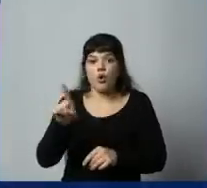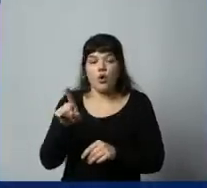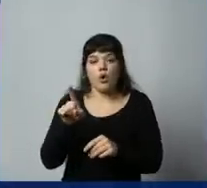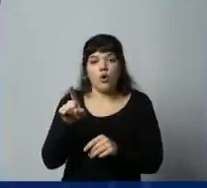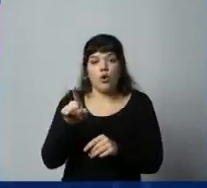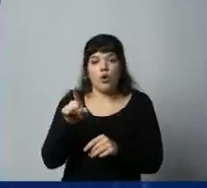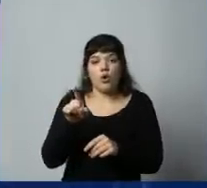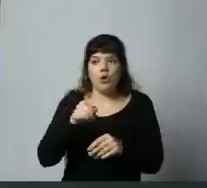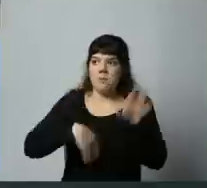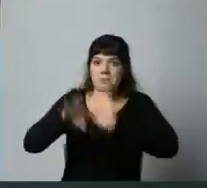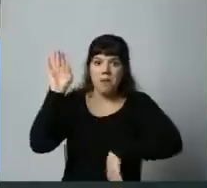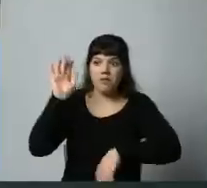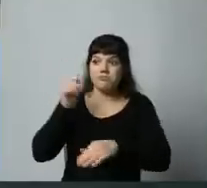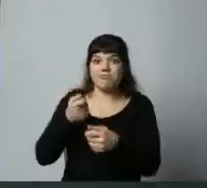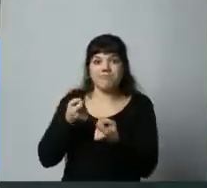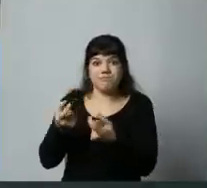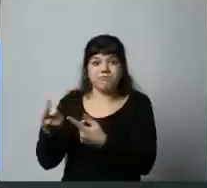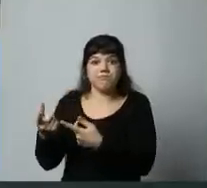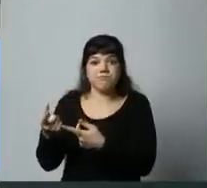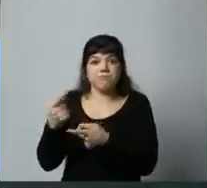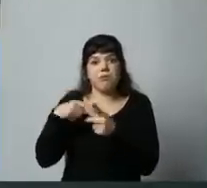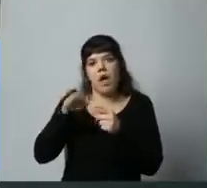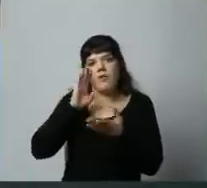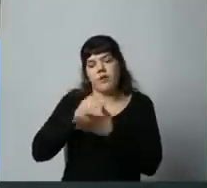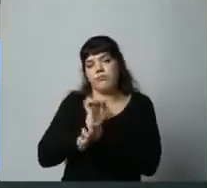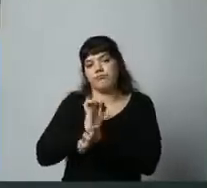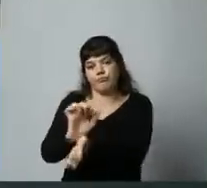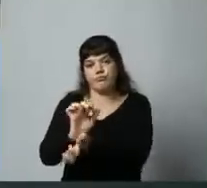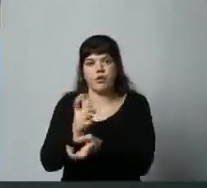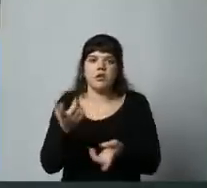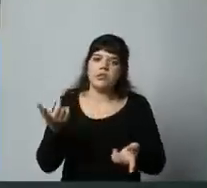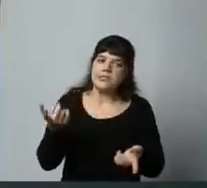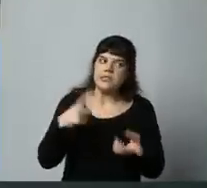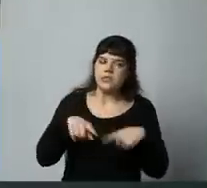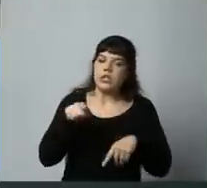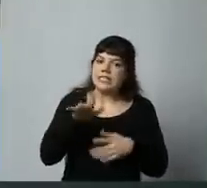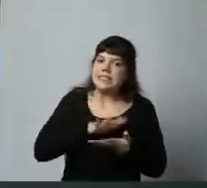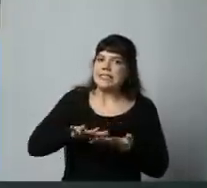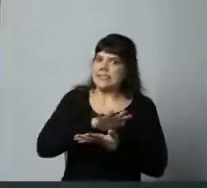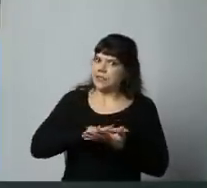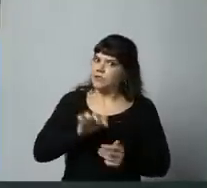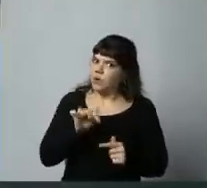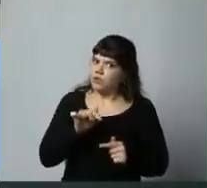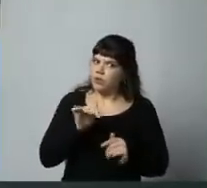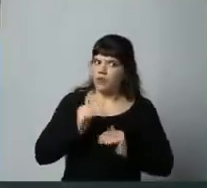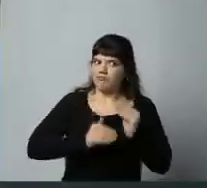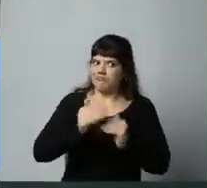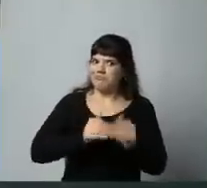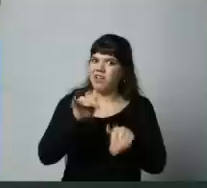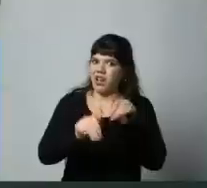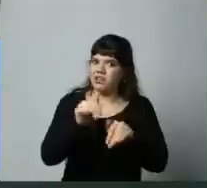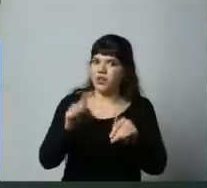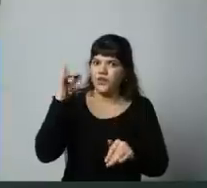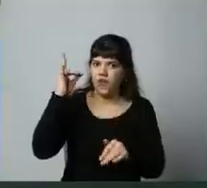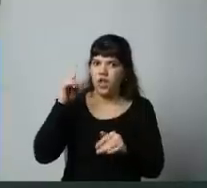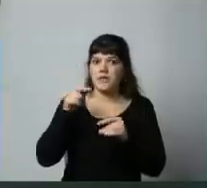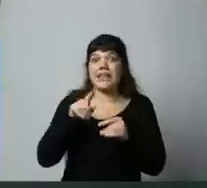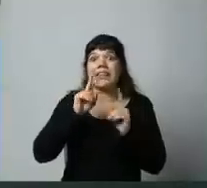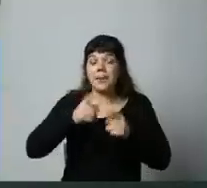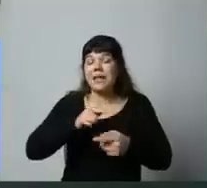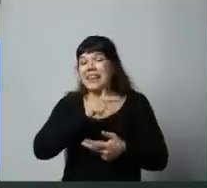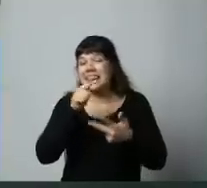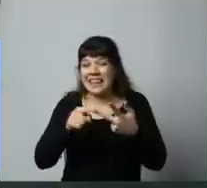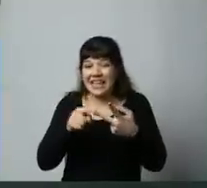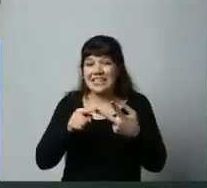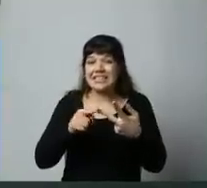entonces eh lo van a terminar procesando Ese es el contexto en el cual se corren las elecciones y un tercer dato de